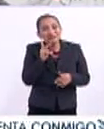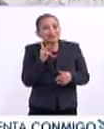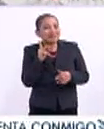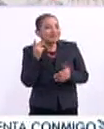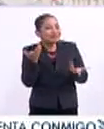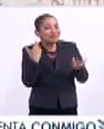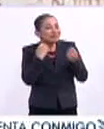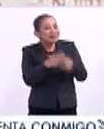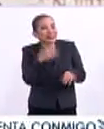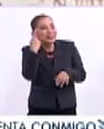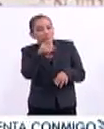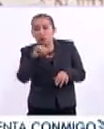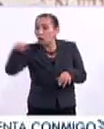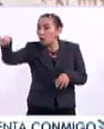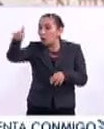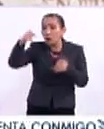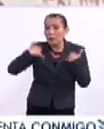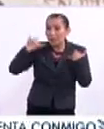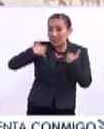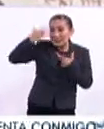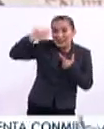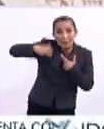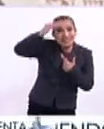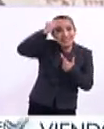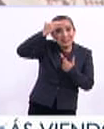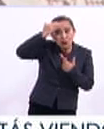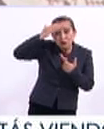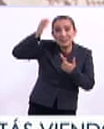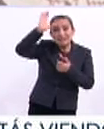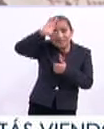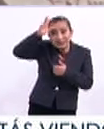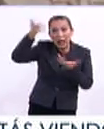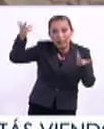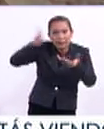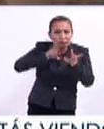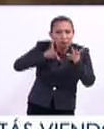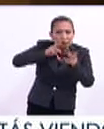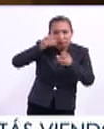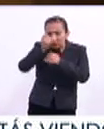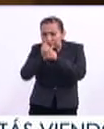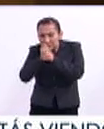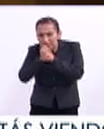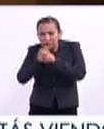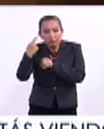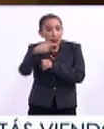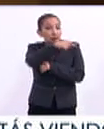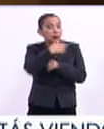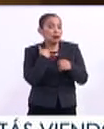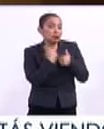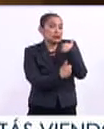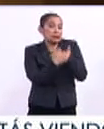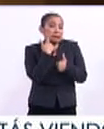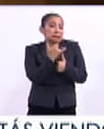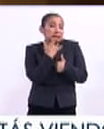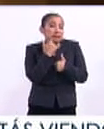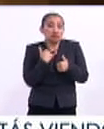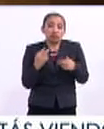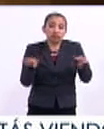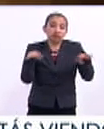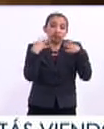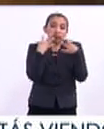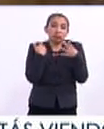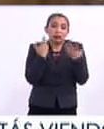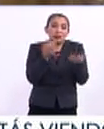se está perdiendo todos esos otros jóvenes porque están más preocupados en mantener su carrera andando, que en